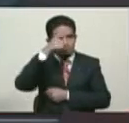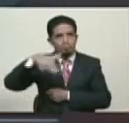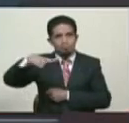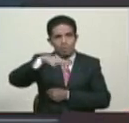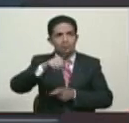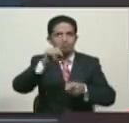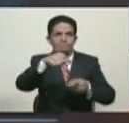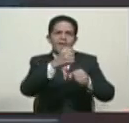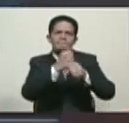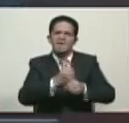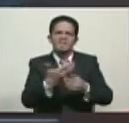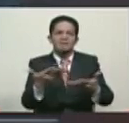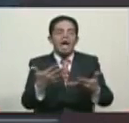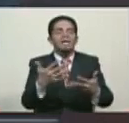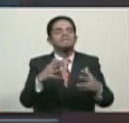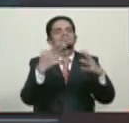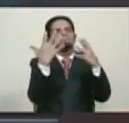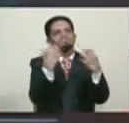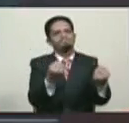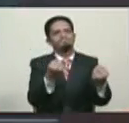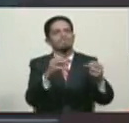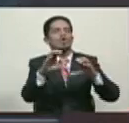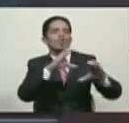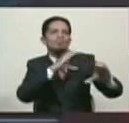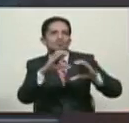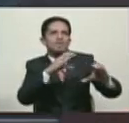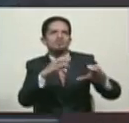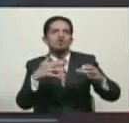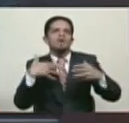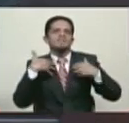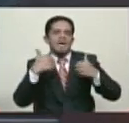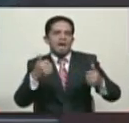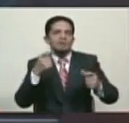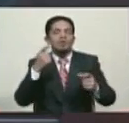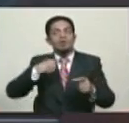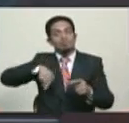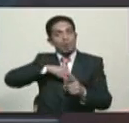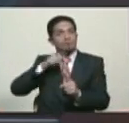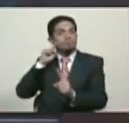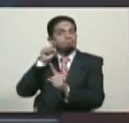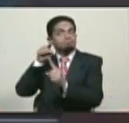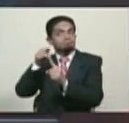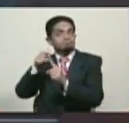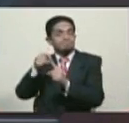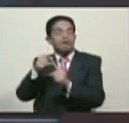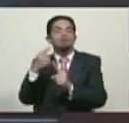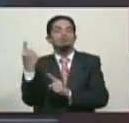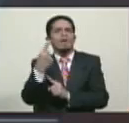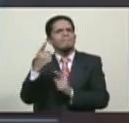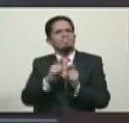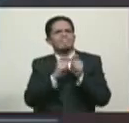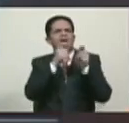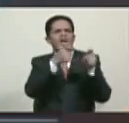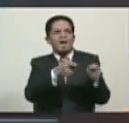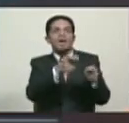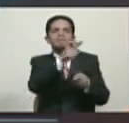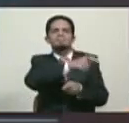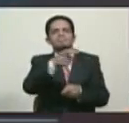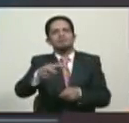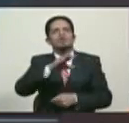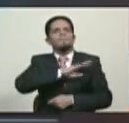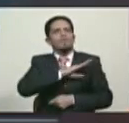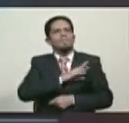espera, un entendimiento sano, amplio, para que nuestro destino recaiga solo en las manos de los